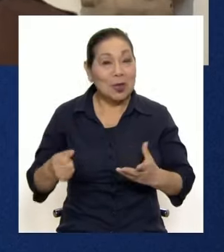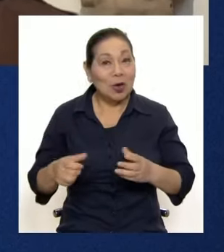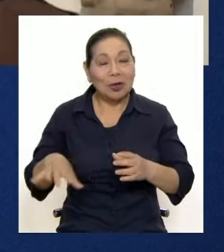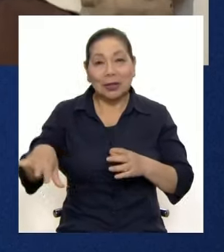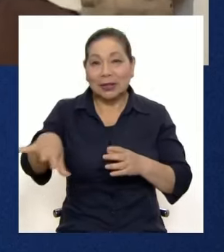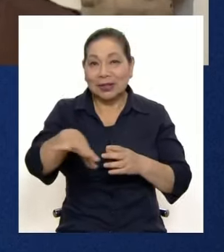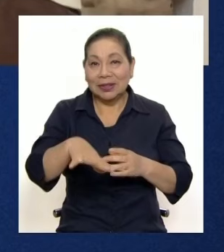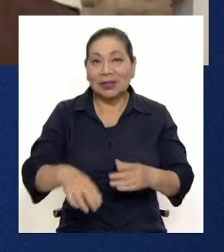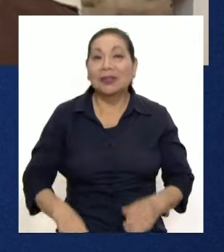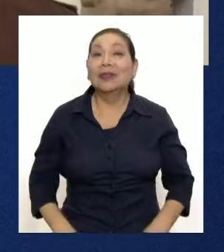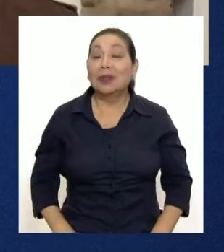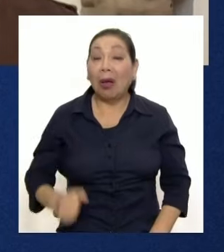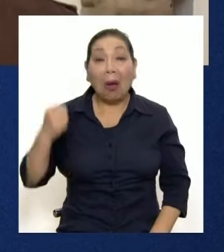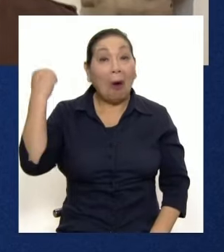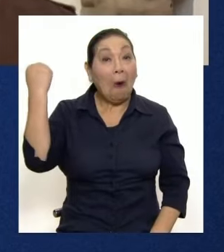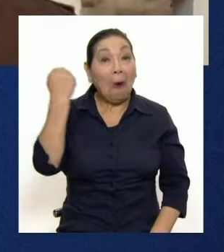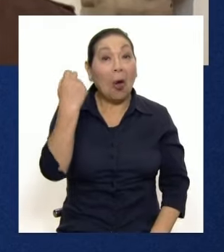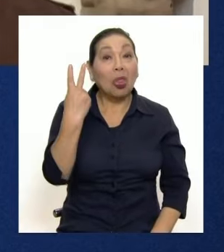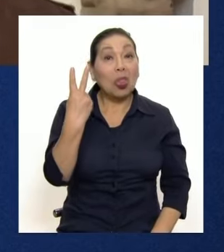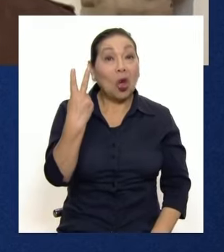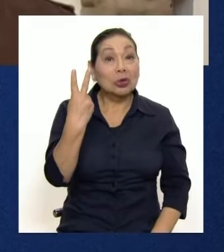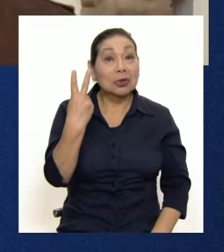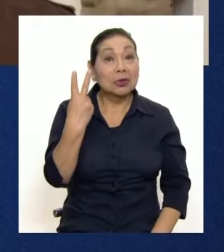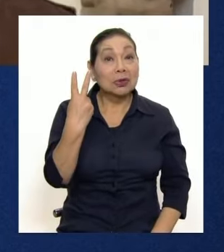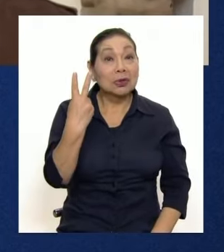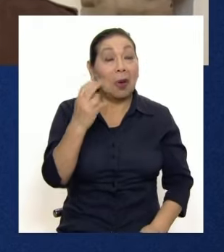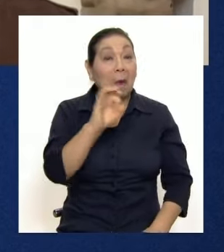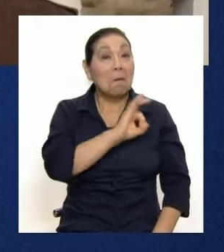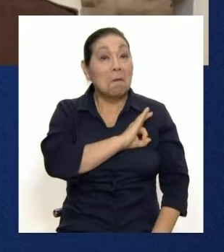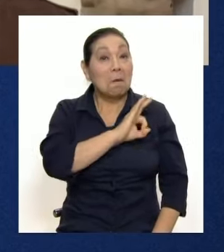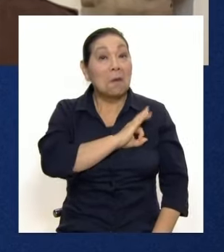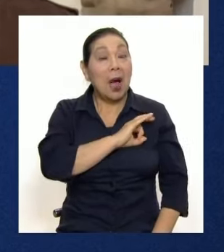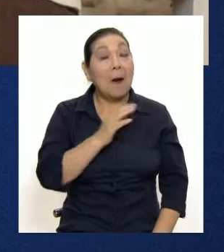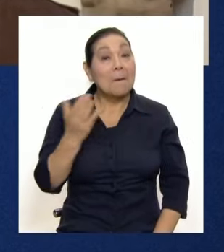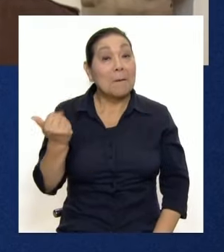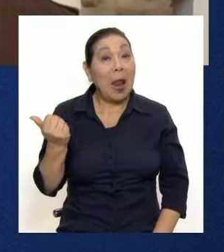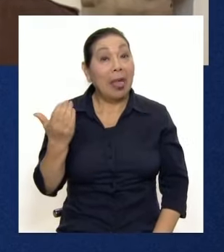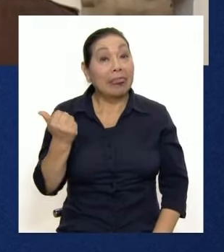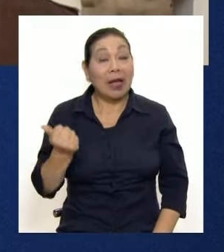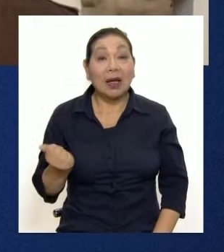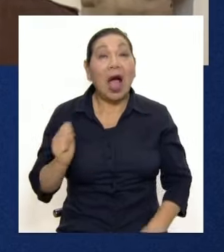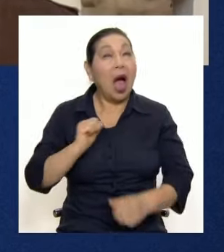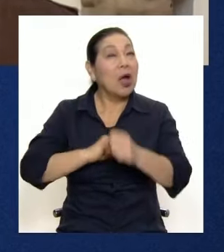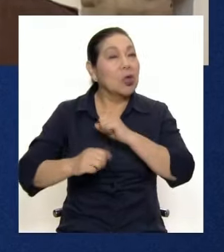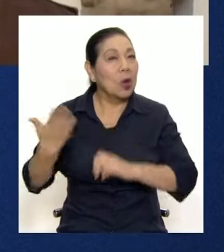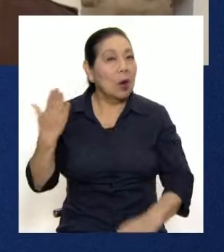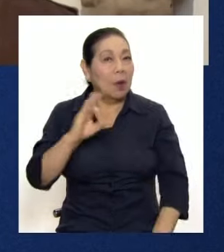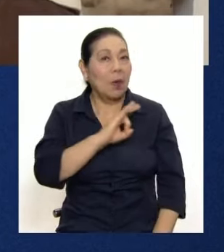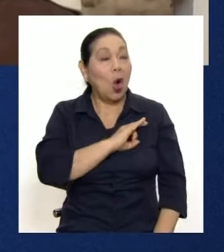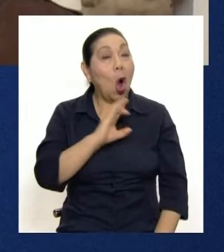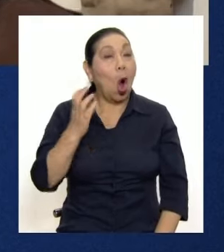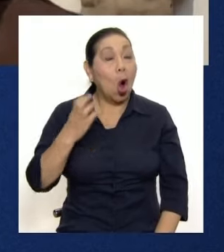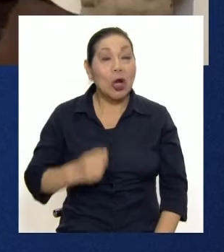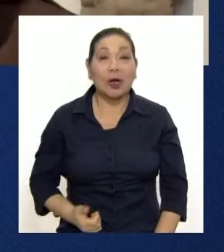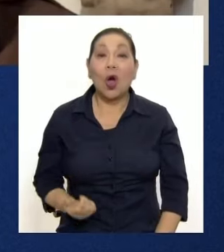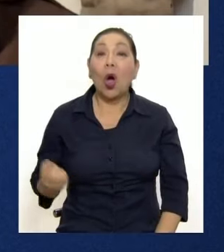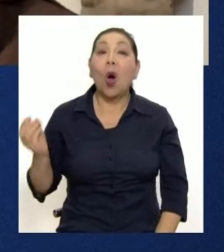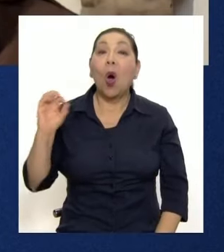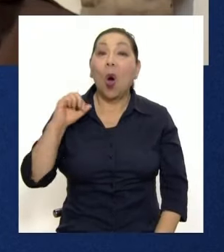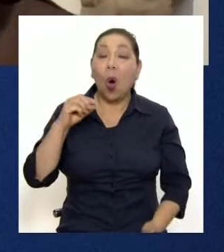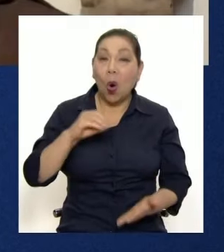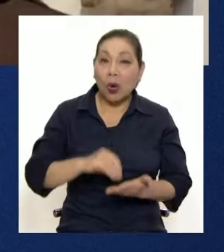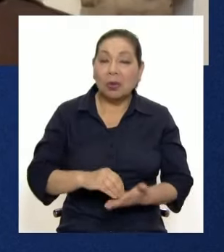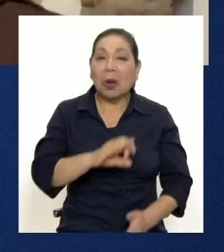convención ha ganado dos dos medallas de plata y el año pasado una medalla de oro y otras